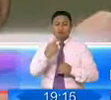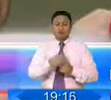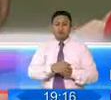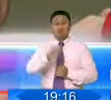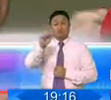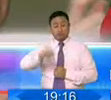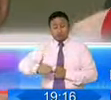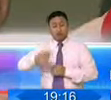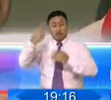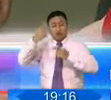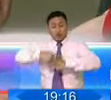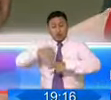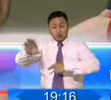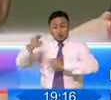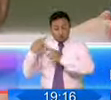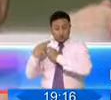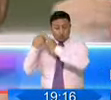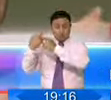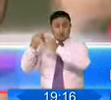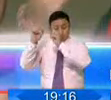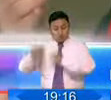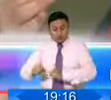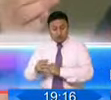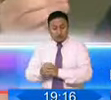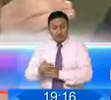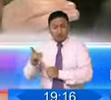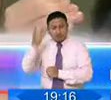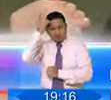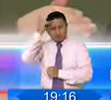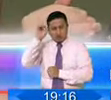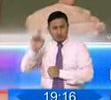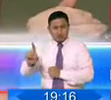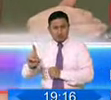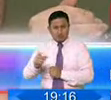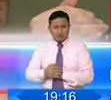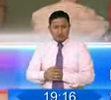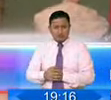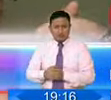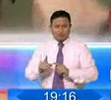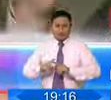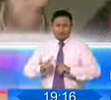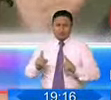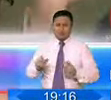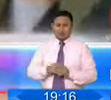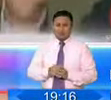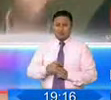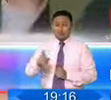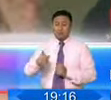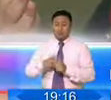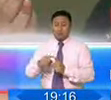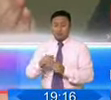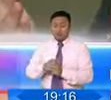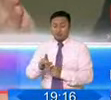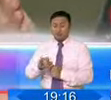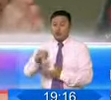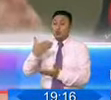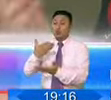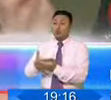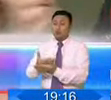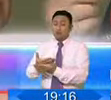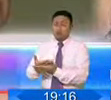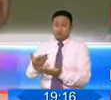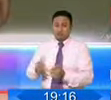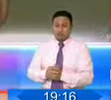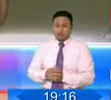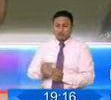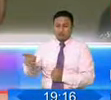la aduana está en su facultad de emitir una resolución cuando se justifiquen los costos para prestar un servicio. Aquí, señores,